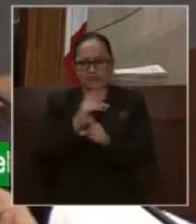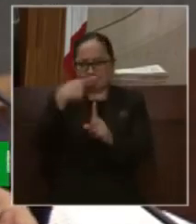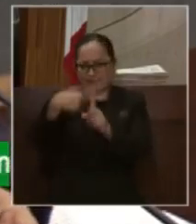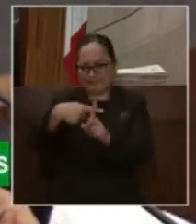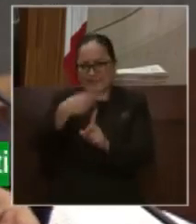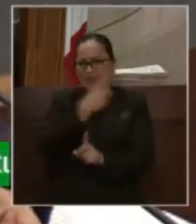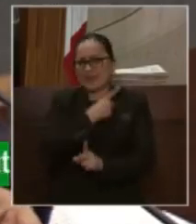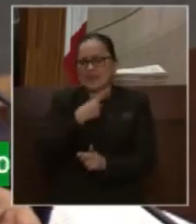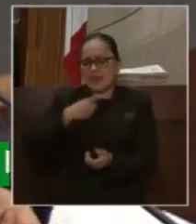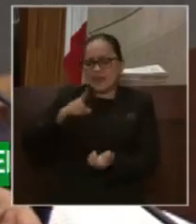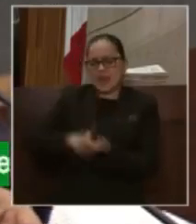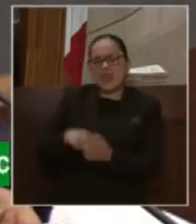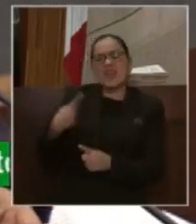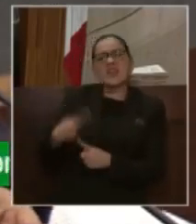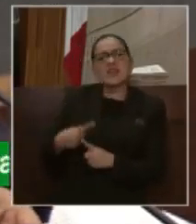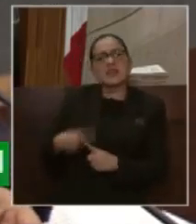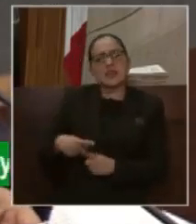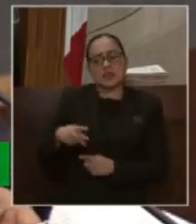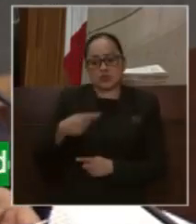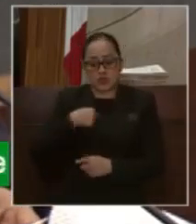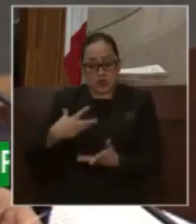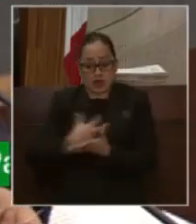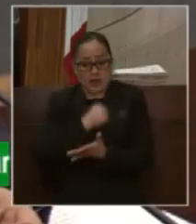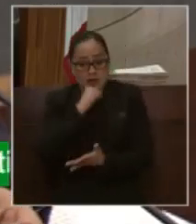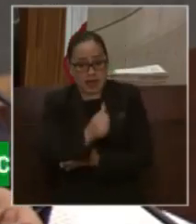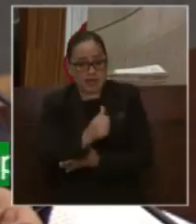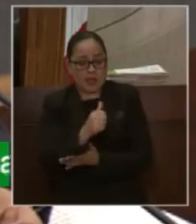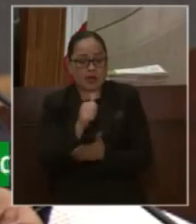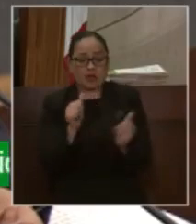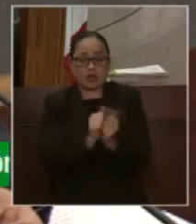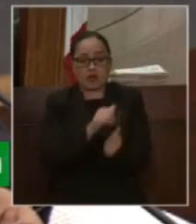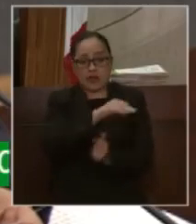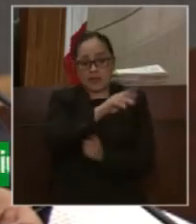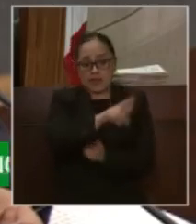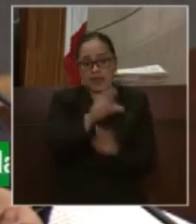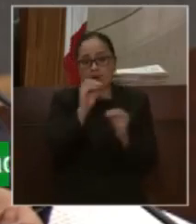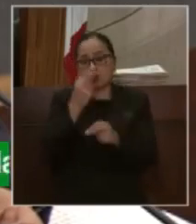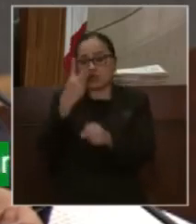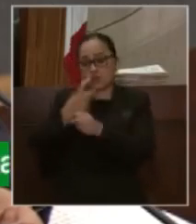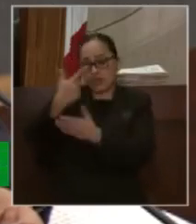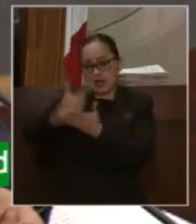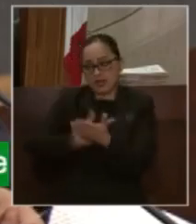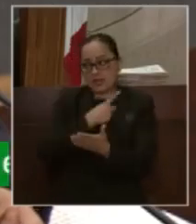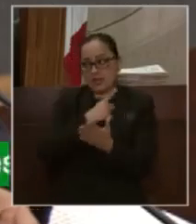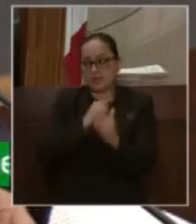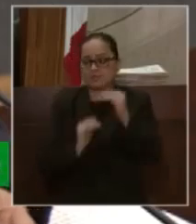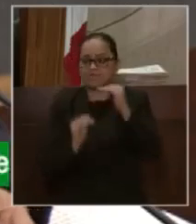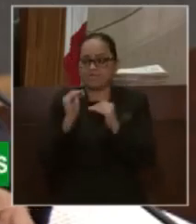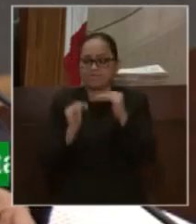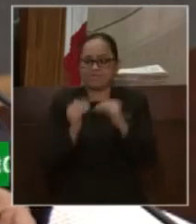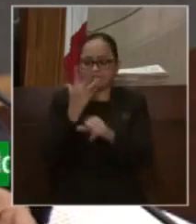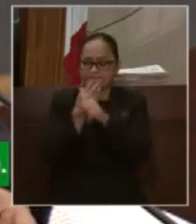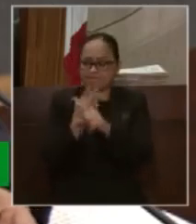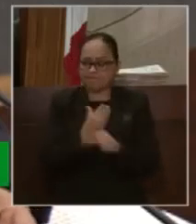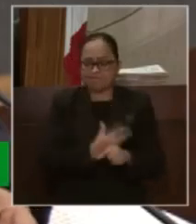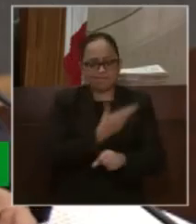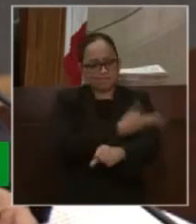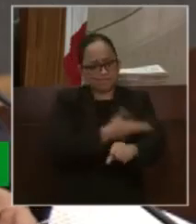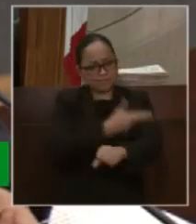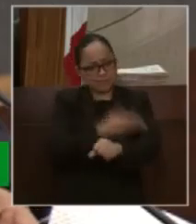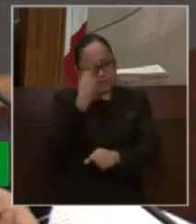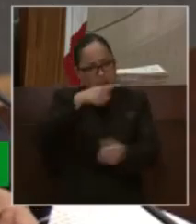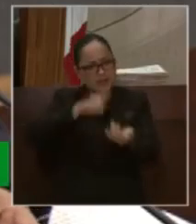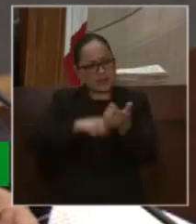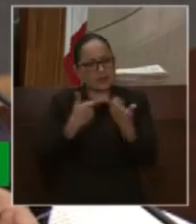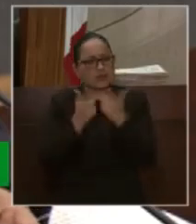debe recaer en el listado de quienes no obtuvieron el triunfo por mayoría relativa o segunda lista, a fin de armonizar los principios de autoorganización de los